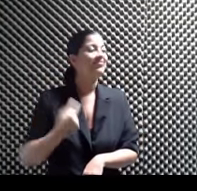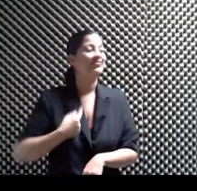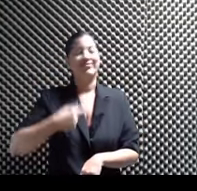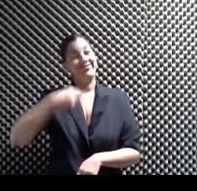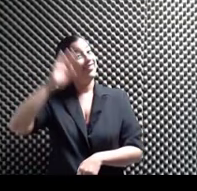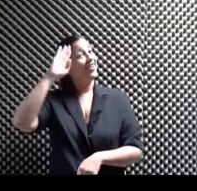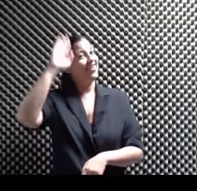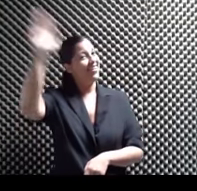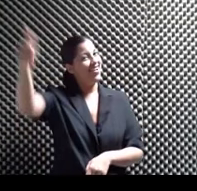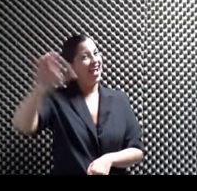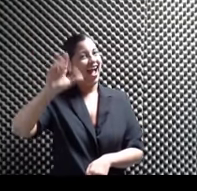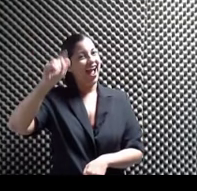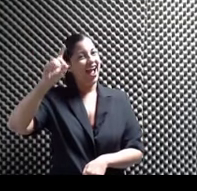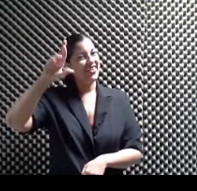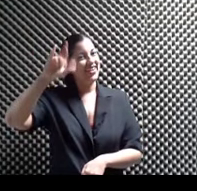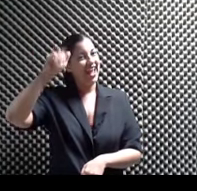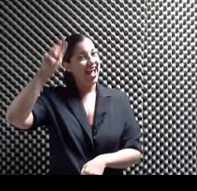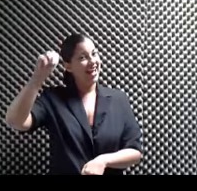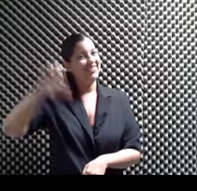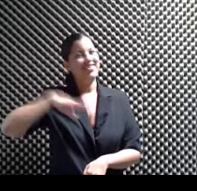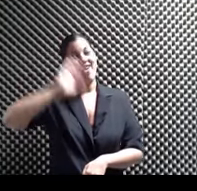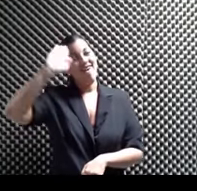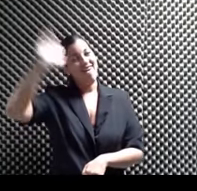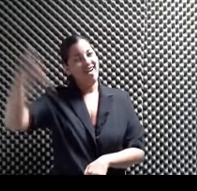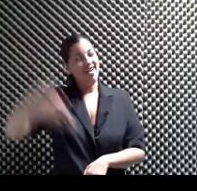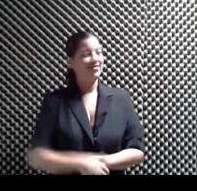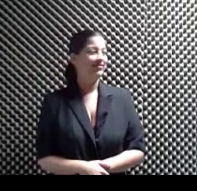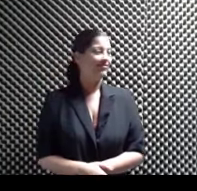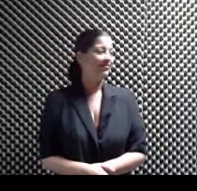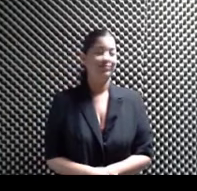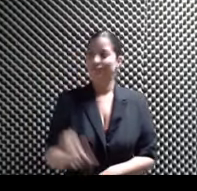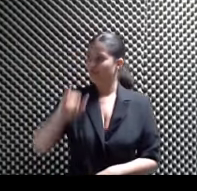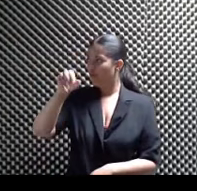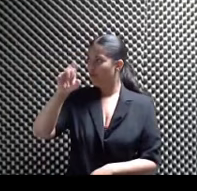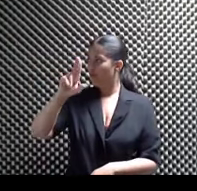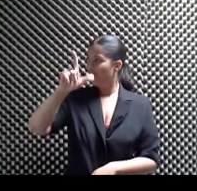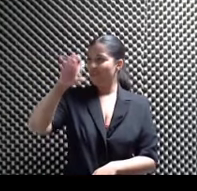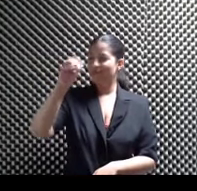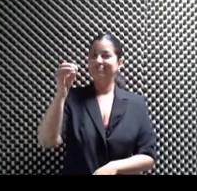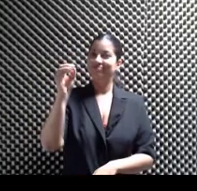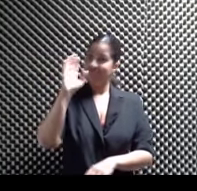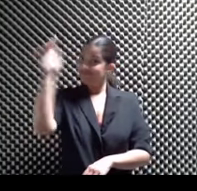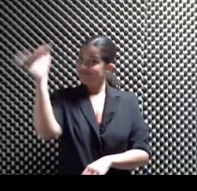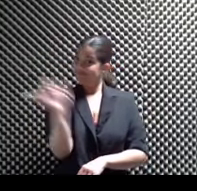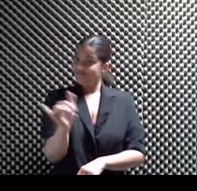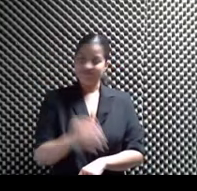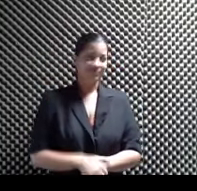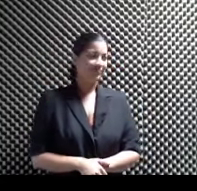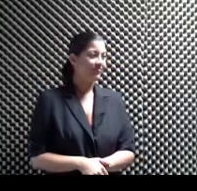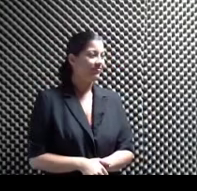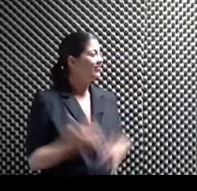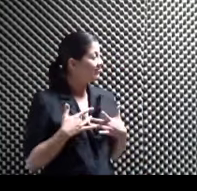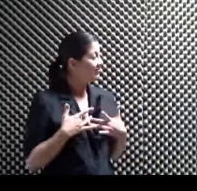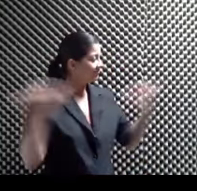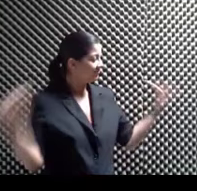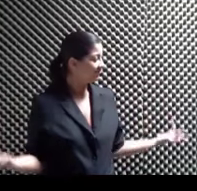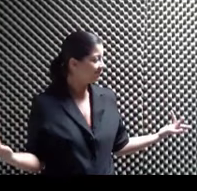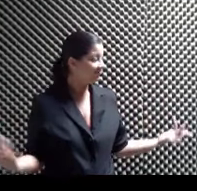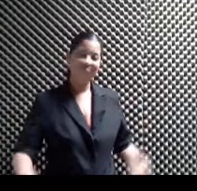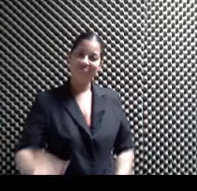saludo A Adrián Soy Adrián Y Julio también Lo envía Vamos ¿Cómo tú estás? Bien, bien